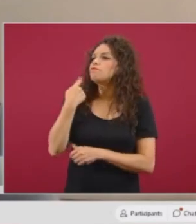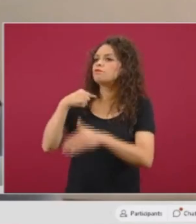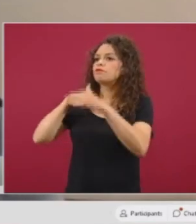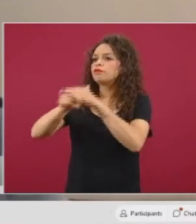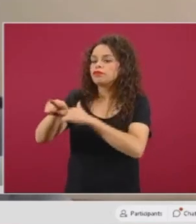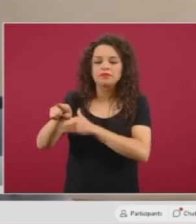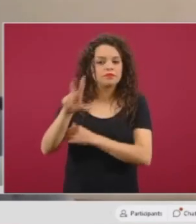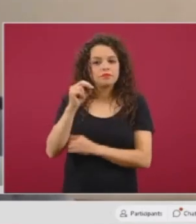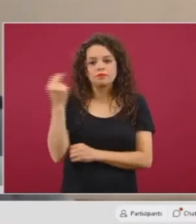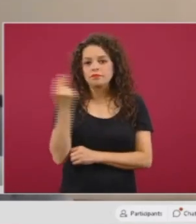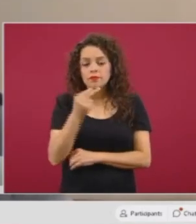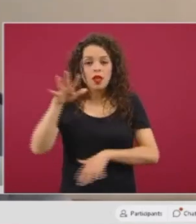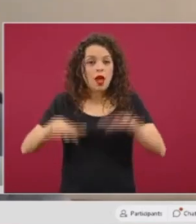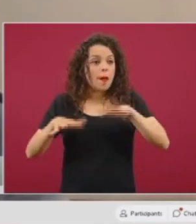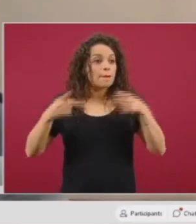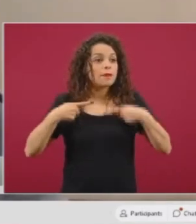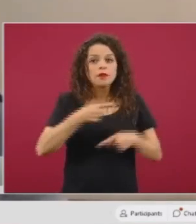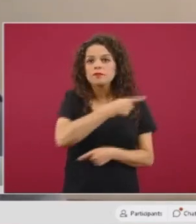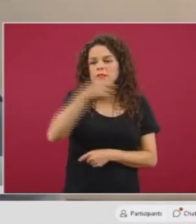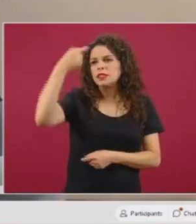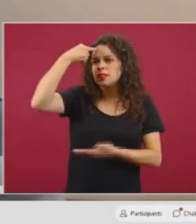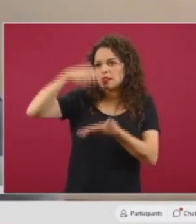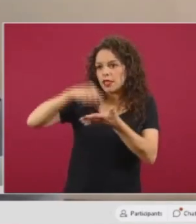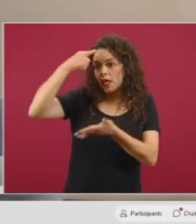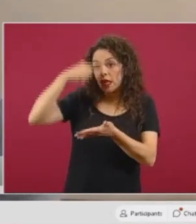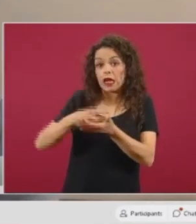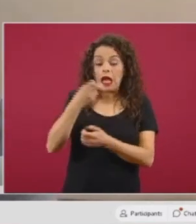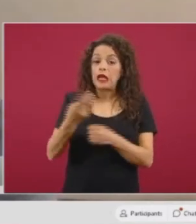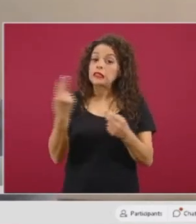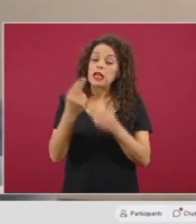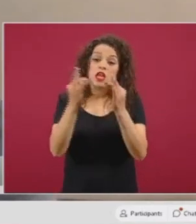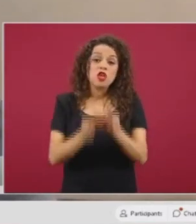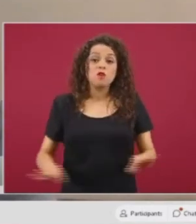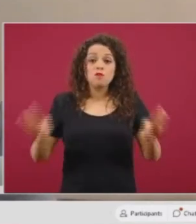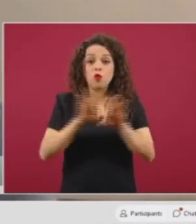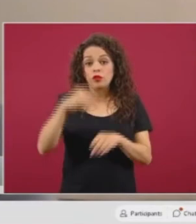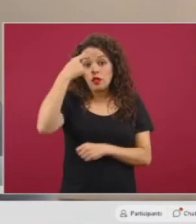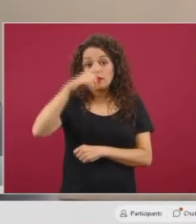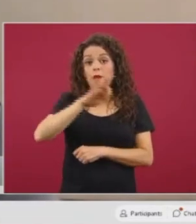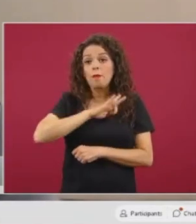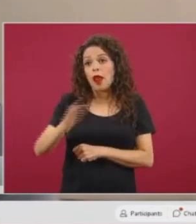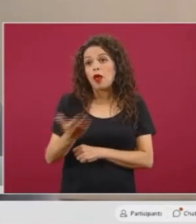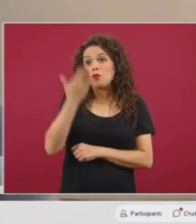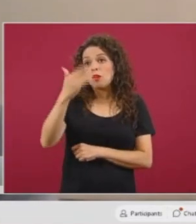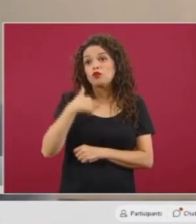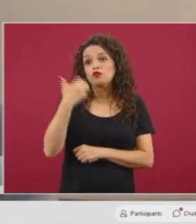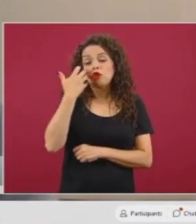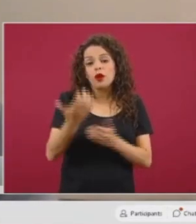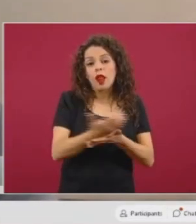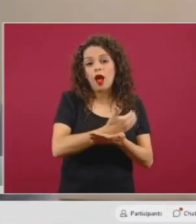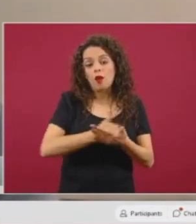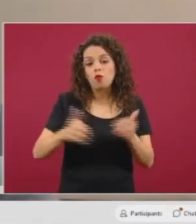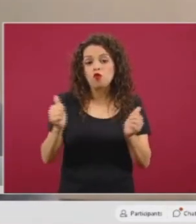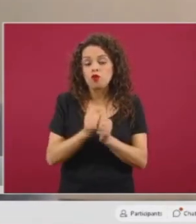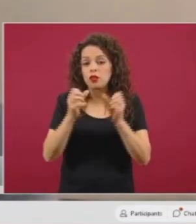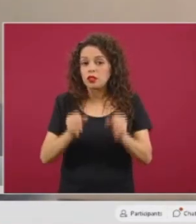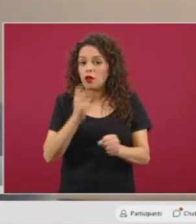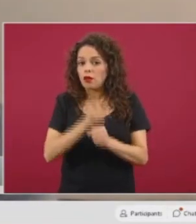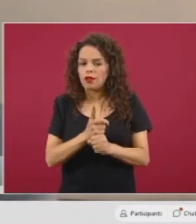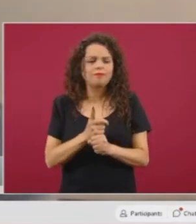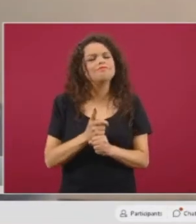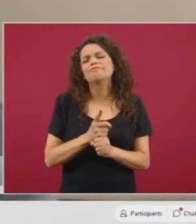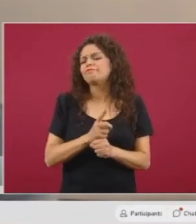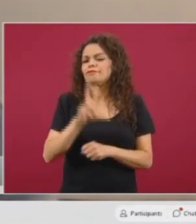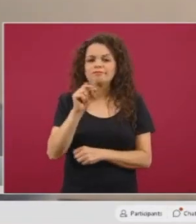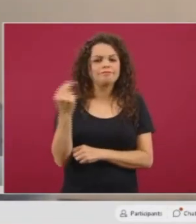veces piensa que este es un requisito para acceder a un servicio de aborto seguro, y no lo es. Por ello hemos